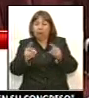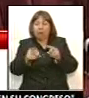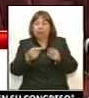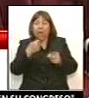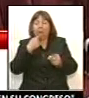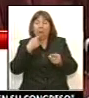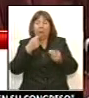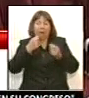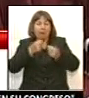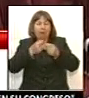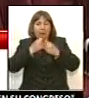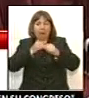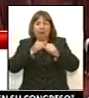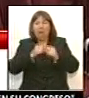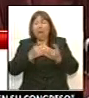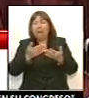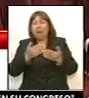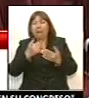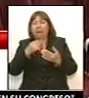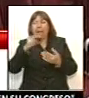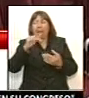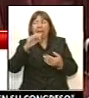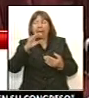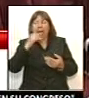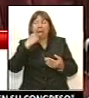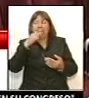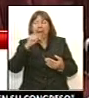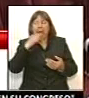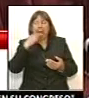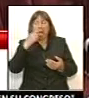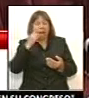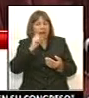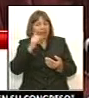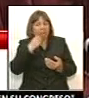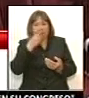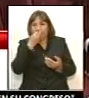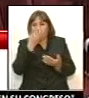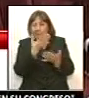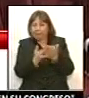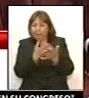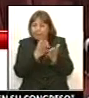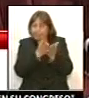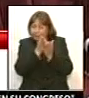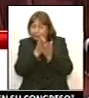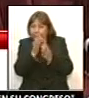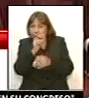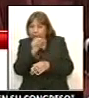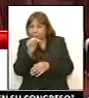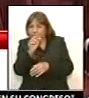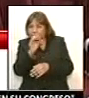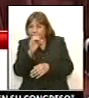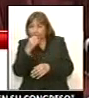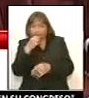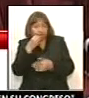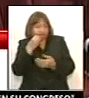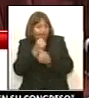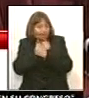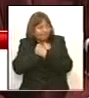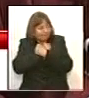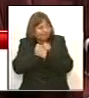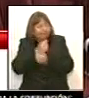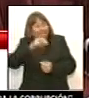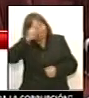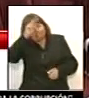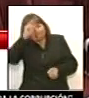se ataca o se ha pretendido atacar el nacionalismo, y eso no es correcto, me parece, porque el nacionalismo es algo bueno, es algo del amor propio al